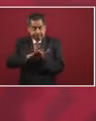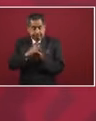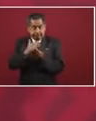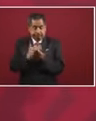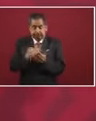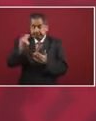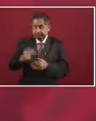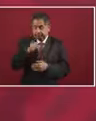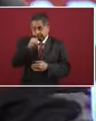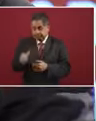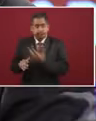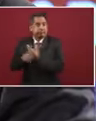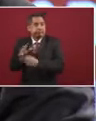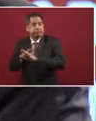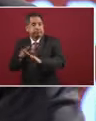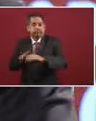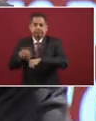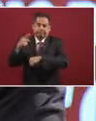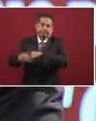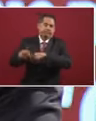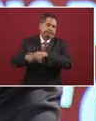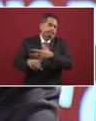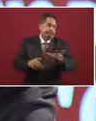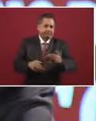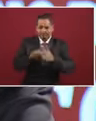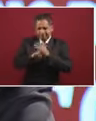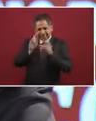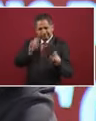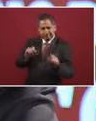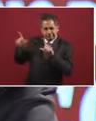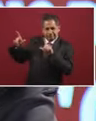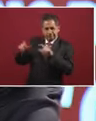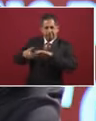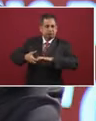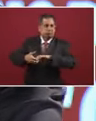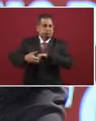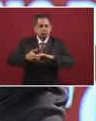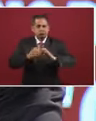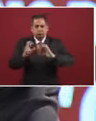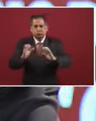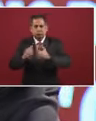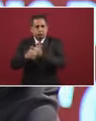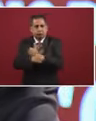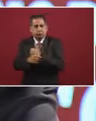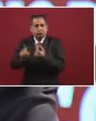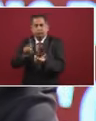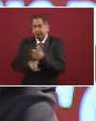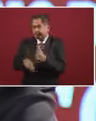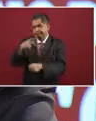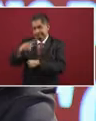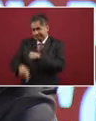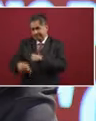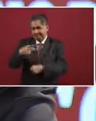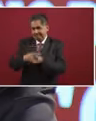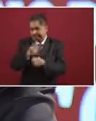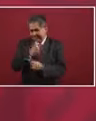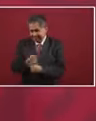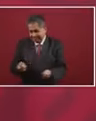aquí incluso les mostraba yo los trailers y compartimentos en donde ponen en peligro a menores de